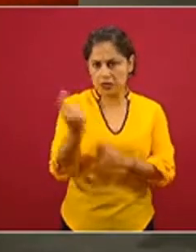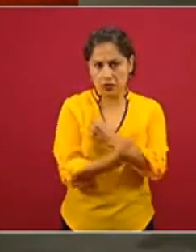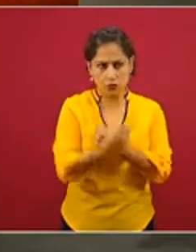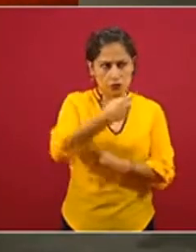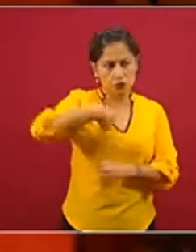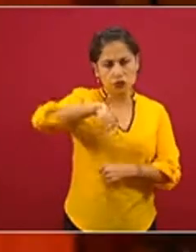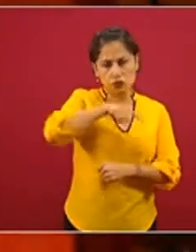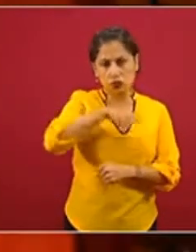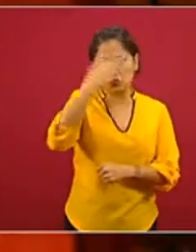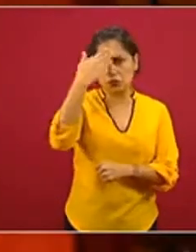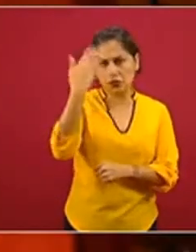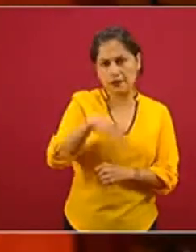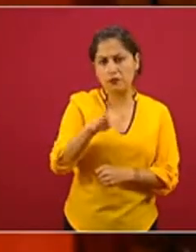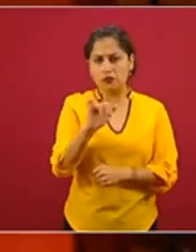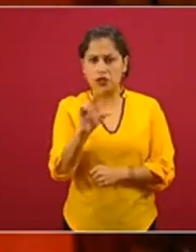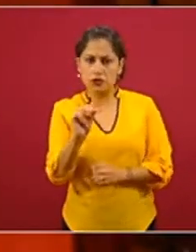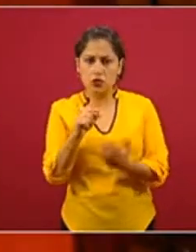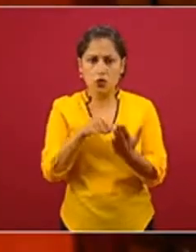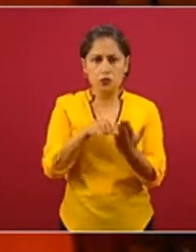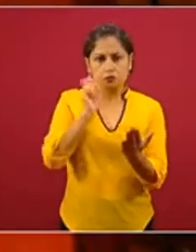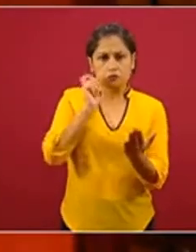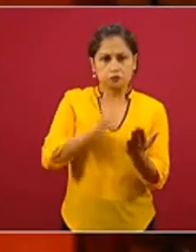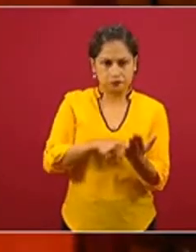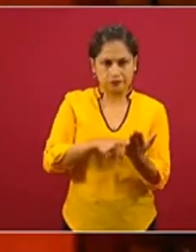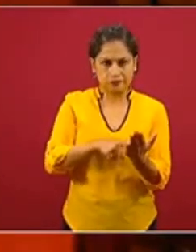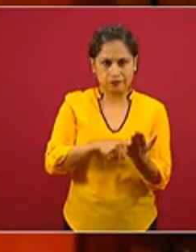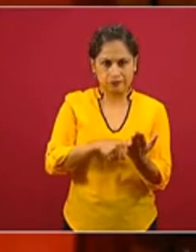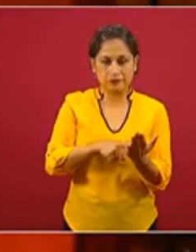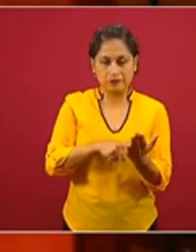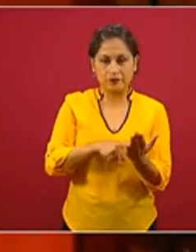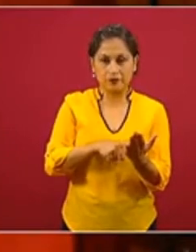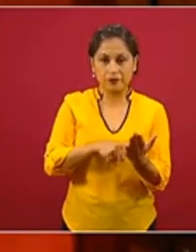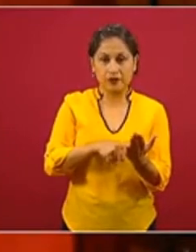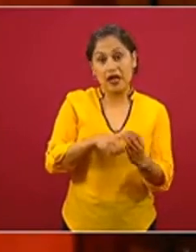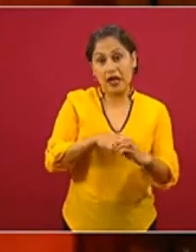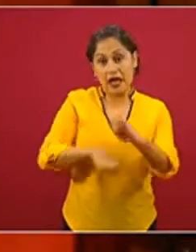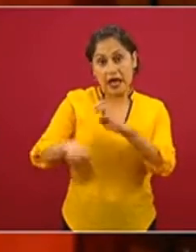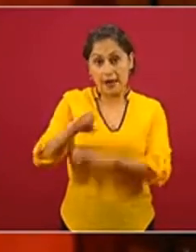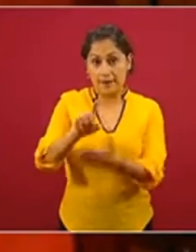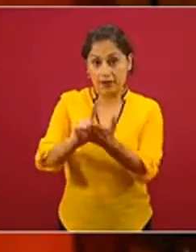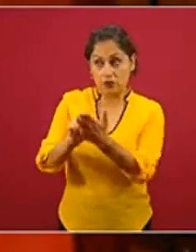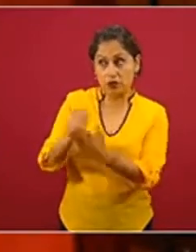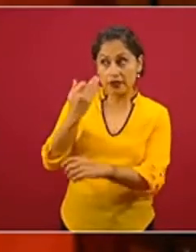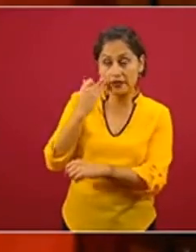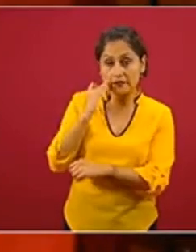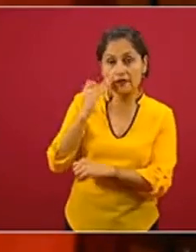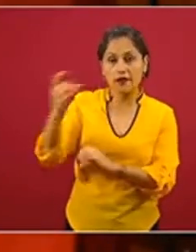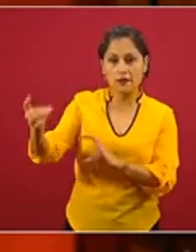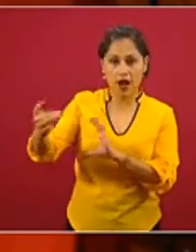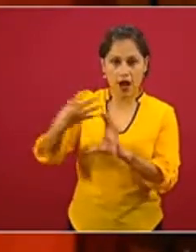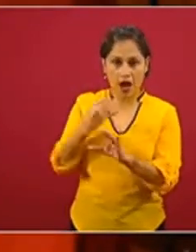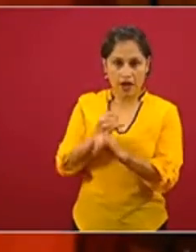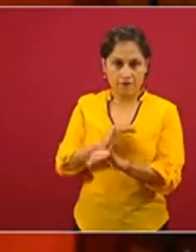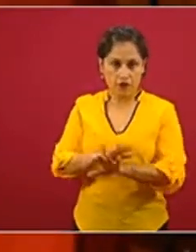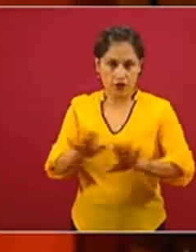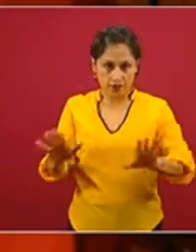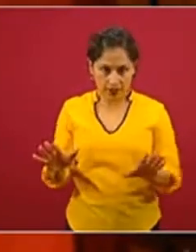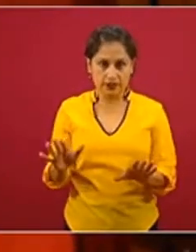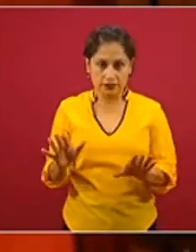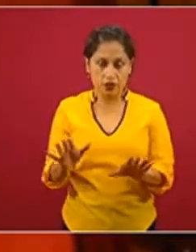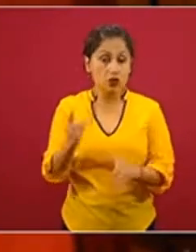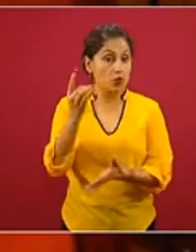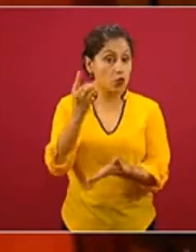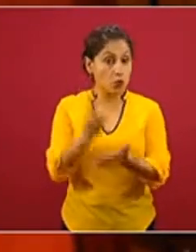nuestros movimientos. Las empresas lo que hacen es compartir esta información de forma anonimizada, solamente en el análisis de cuánto